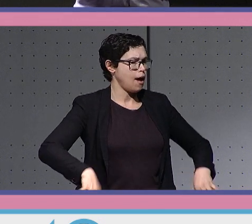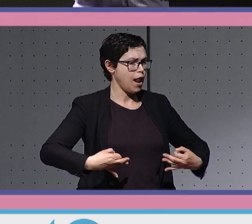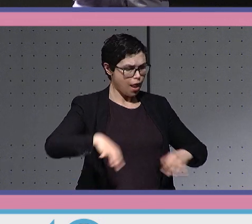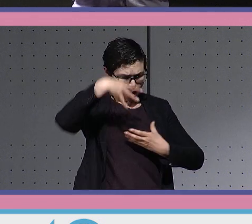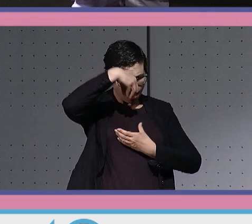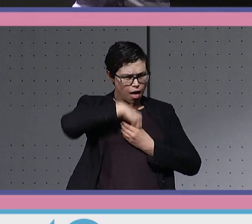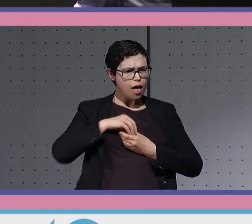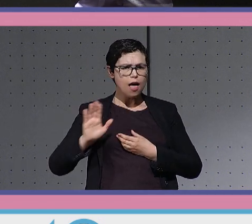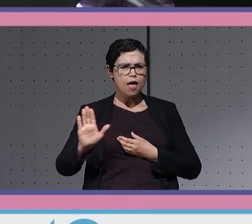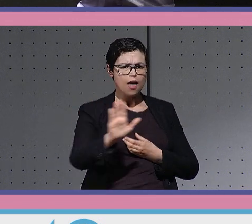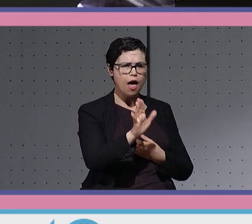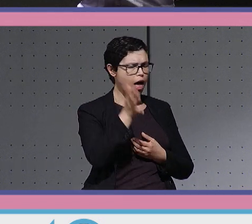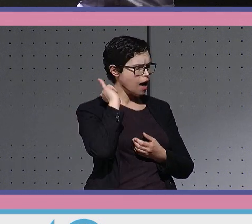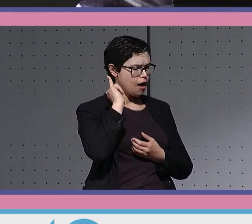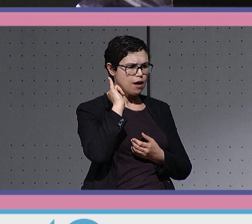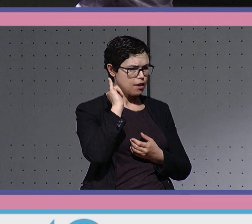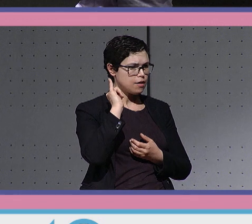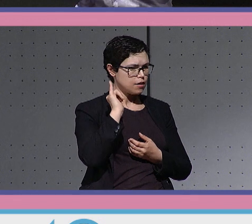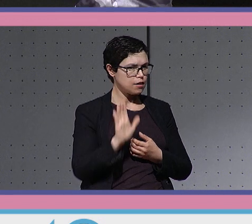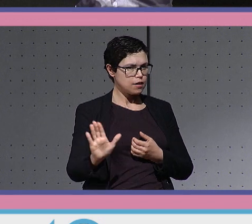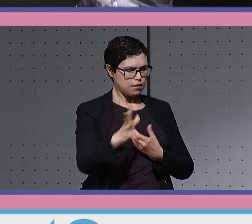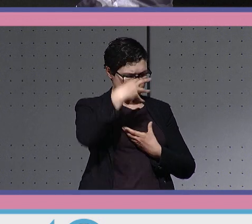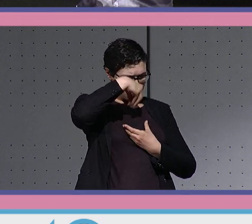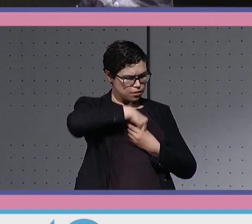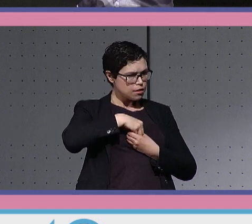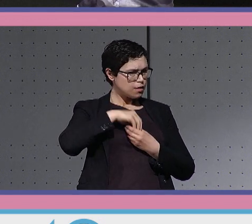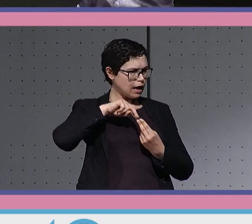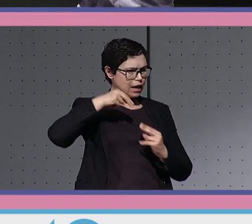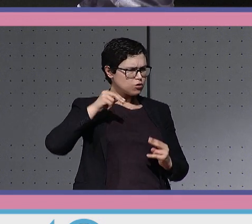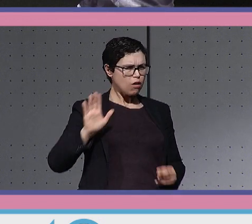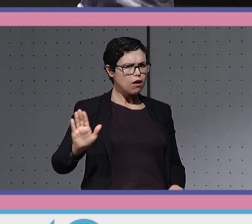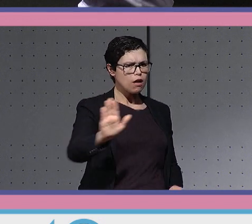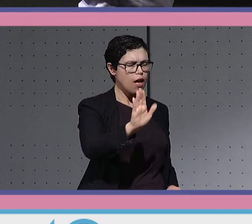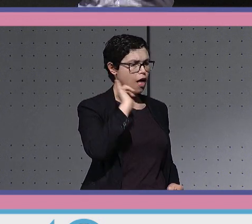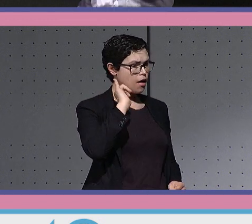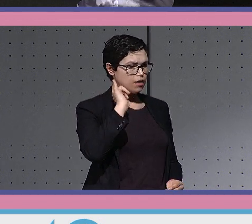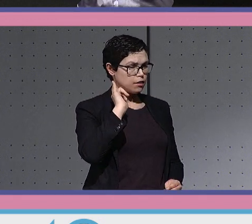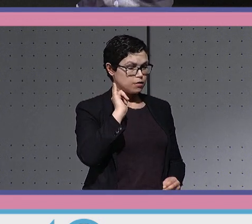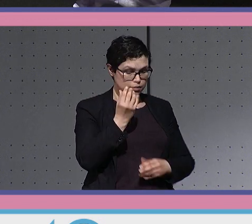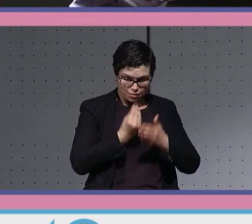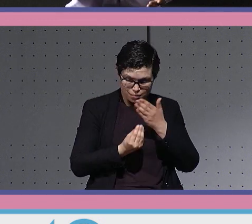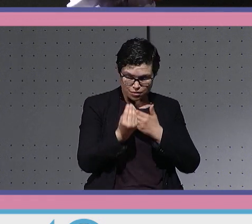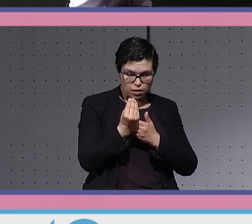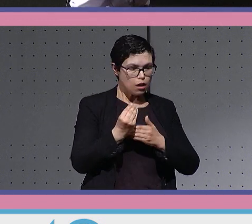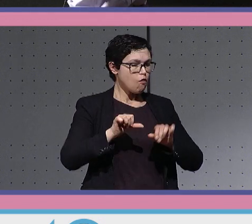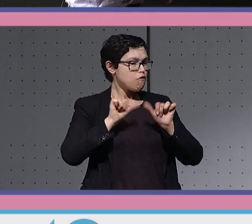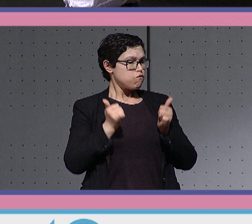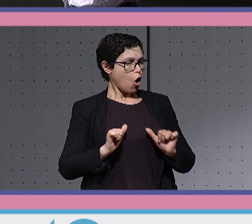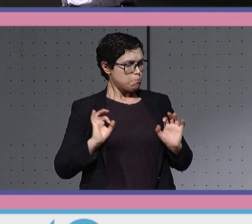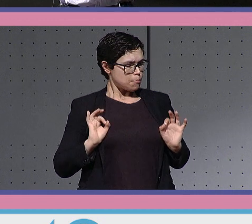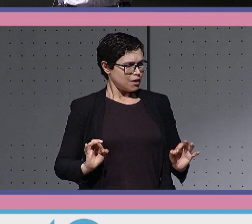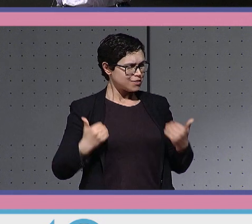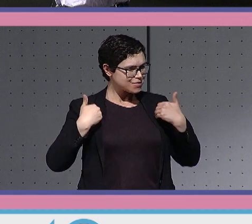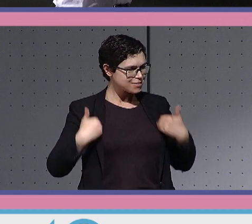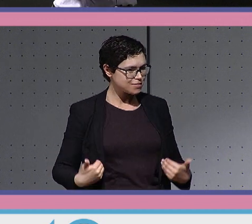tenemos. Variación que todos tenemos en muchos genes y que nos origina una manera de ser. Digamos que son